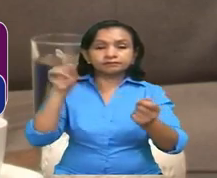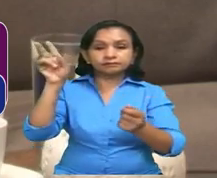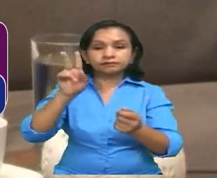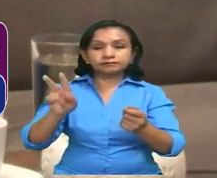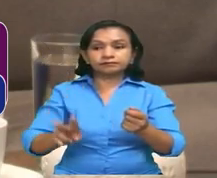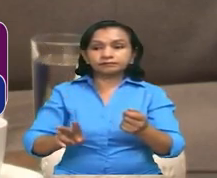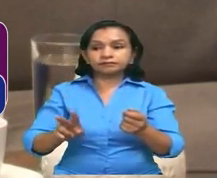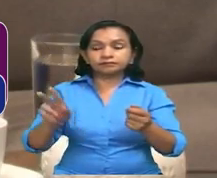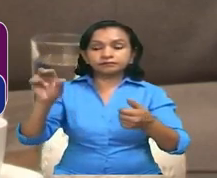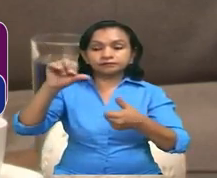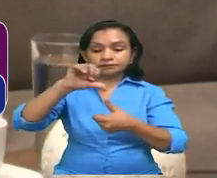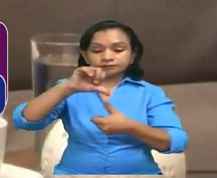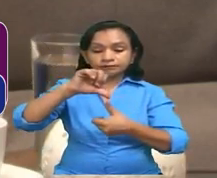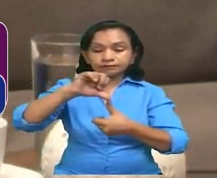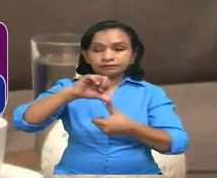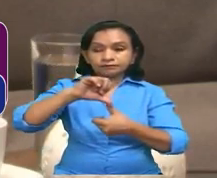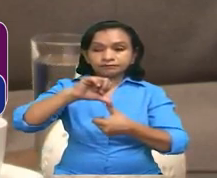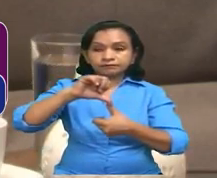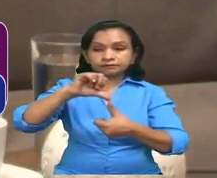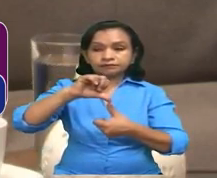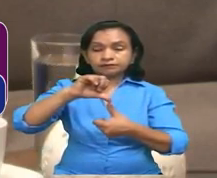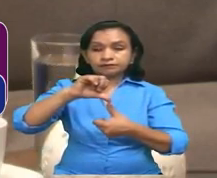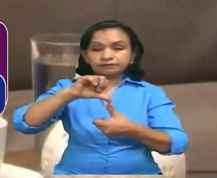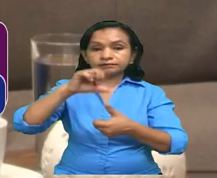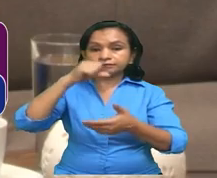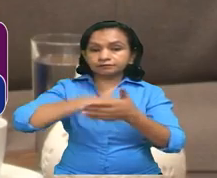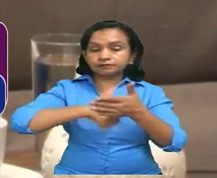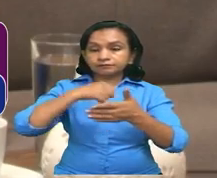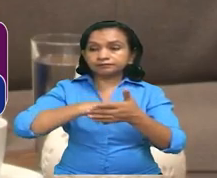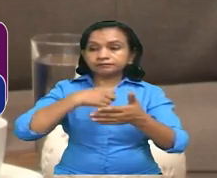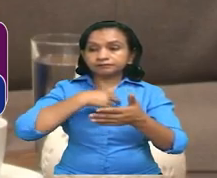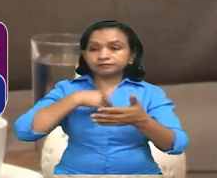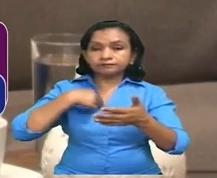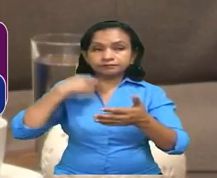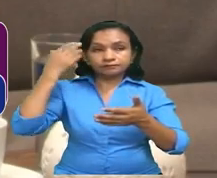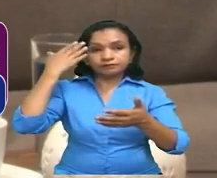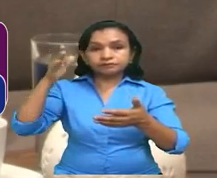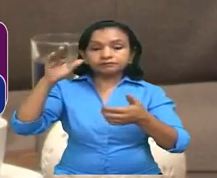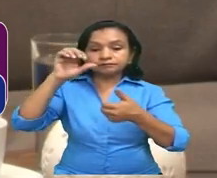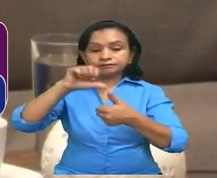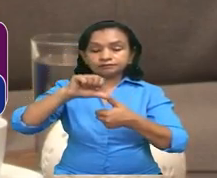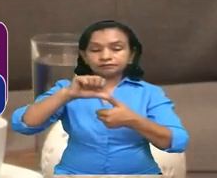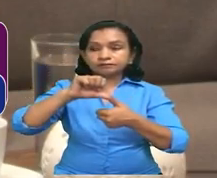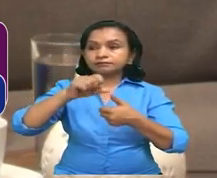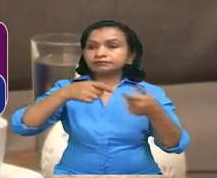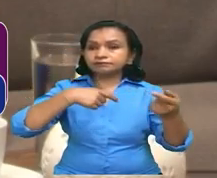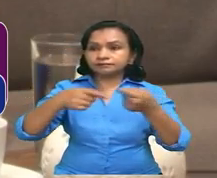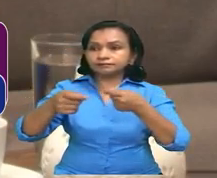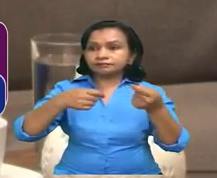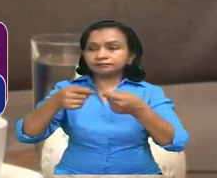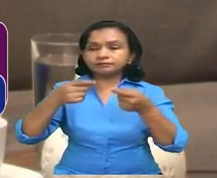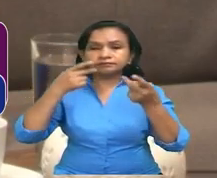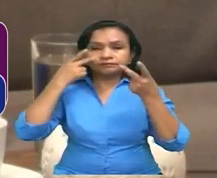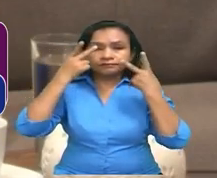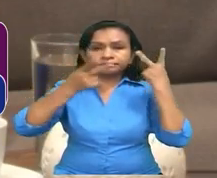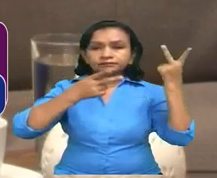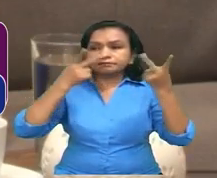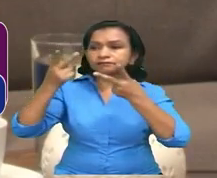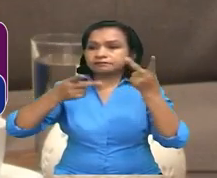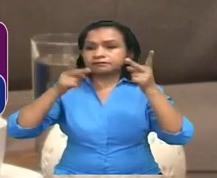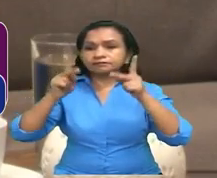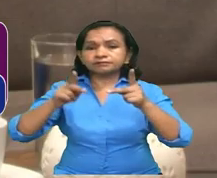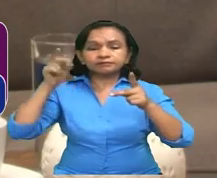Venezuela, ese esfuerzo articulado para traer tanto turistas de aquí para allá y que los nicaragüenses tengamos la oportunidad de ir a